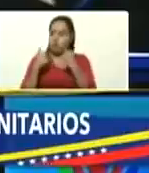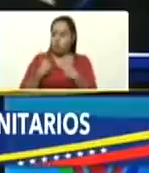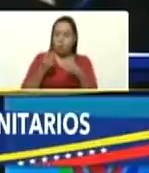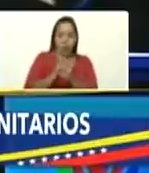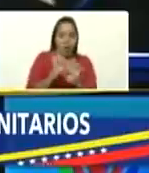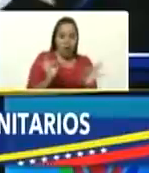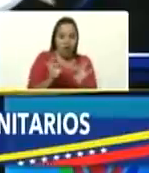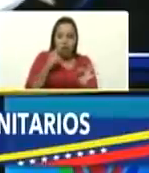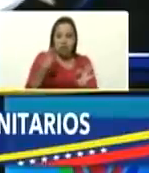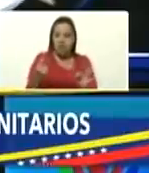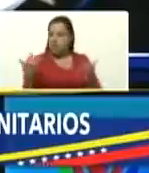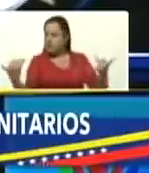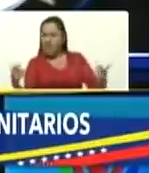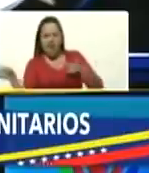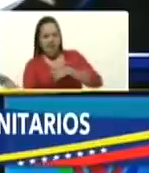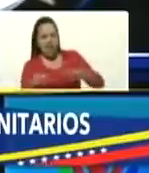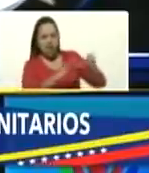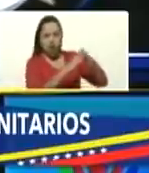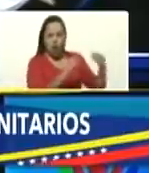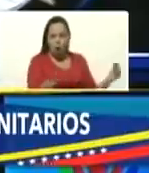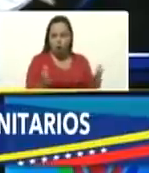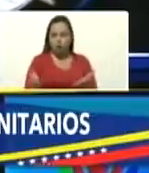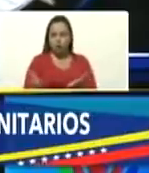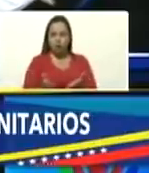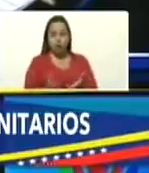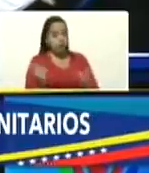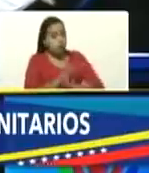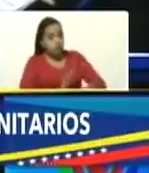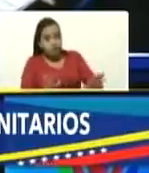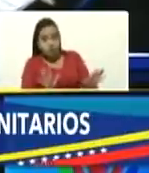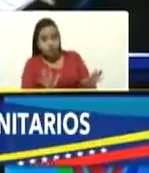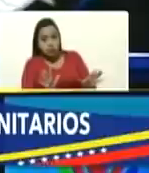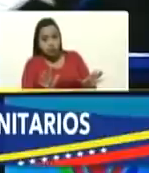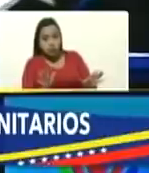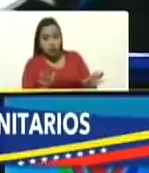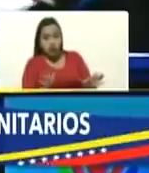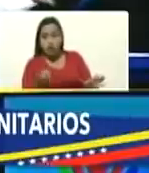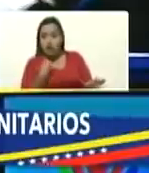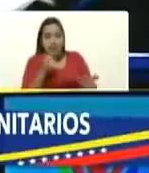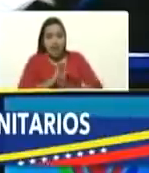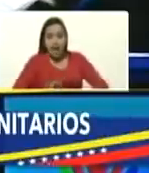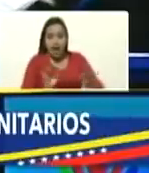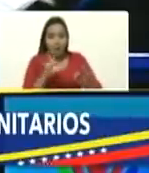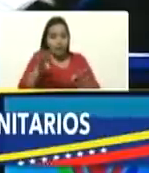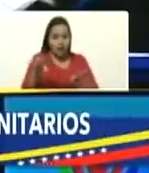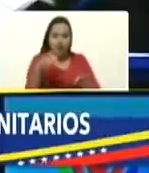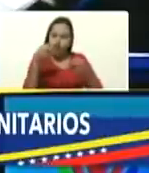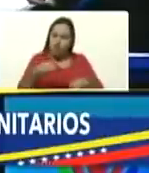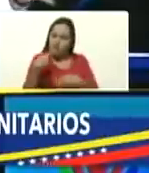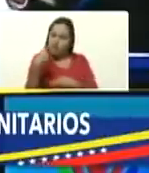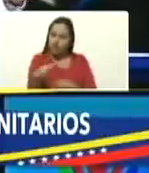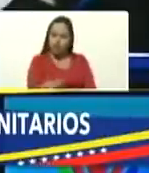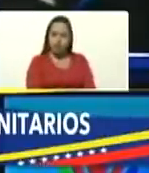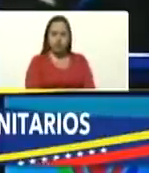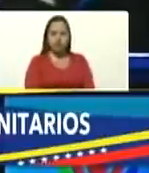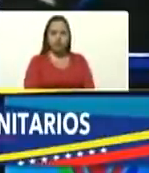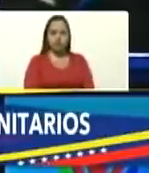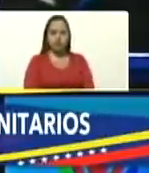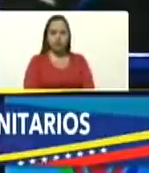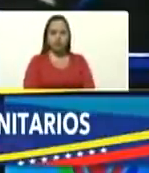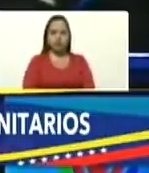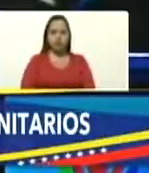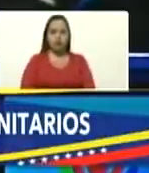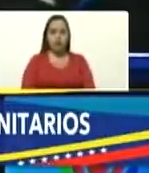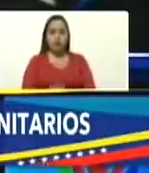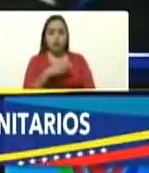aquí está todo hecho y resuelto en ningún lugar del país. Siempre lo digo, hemos transitado